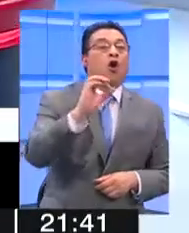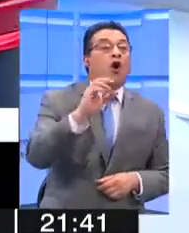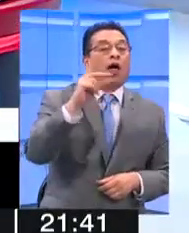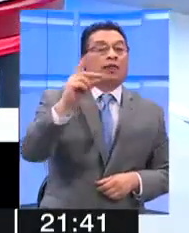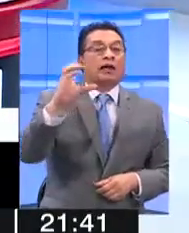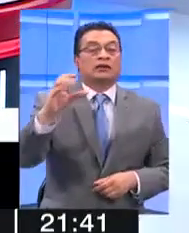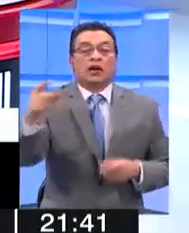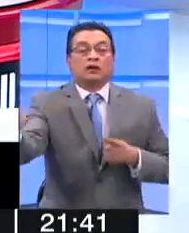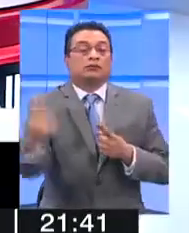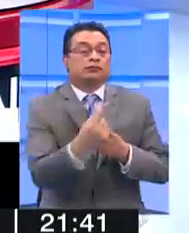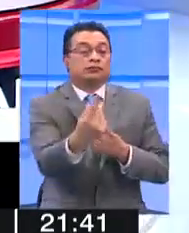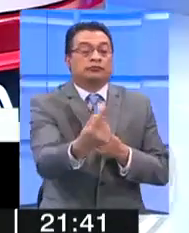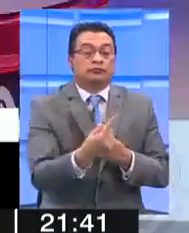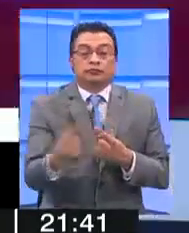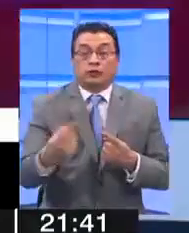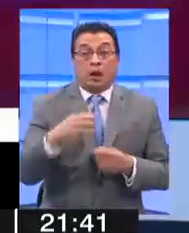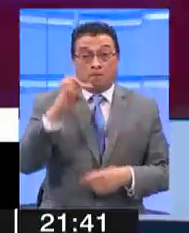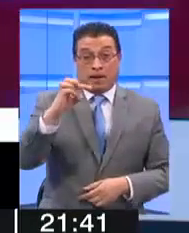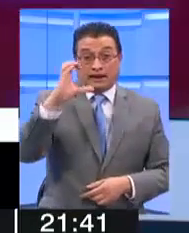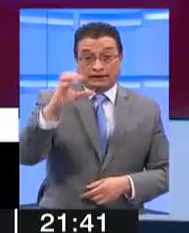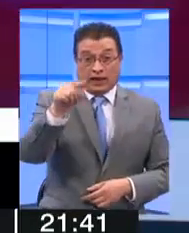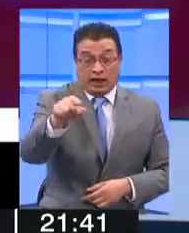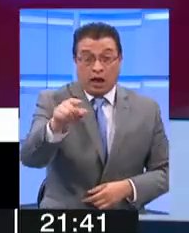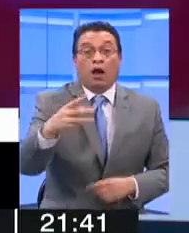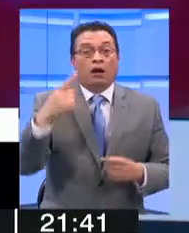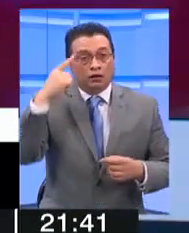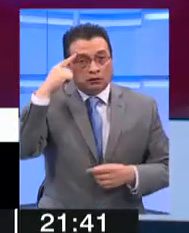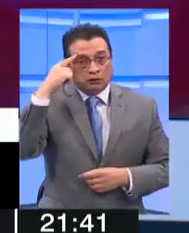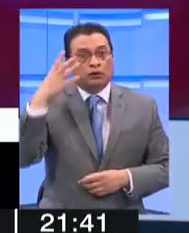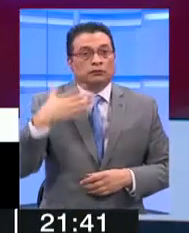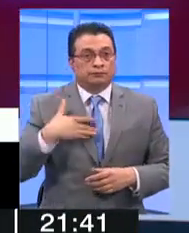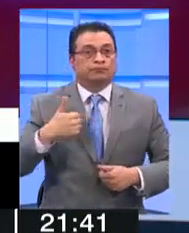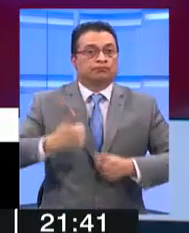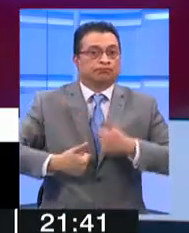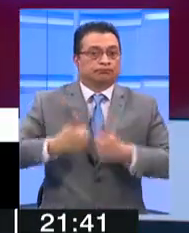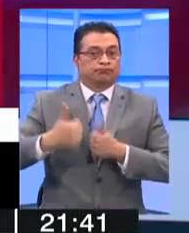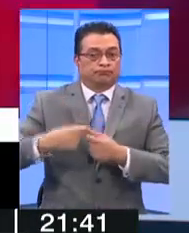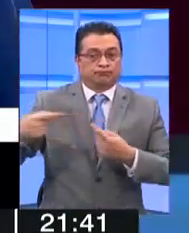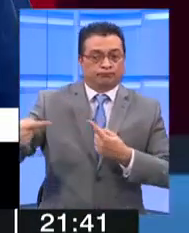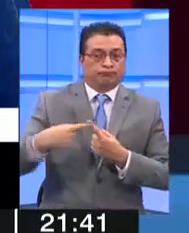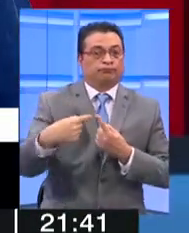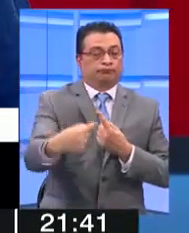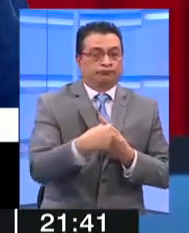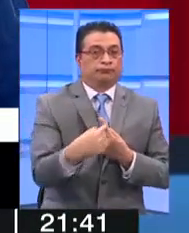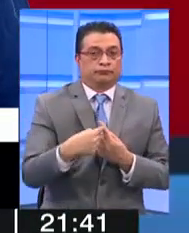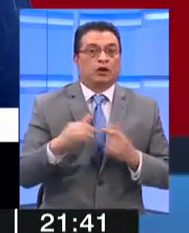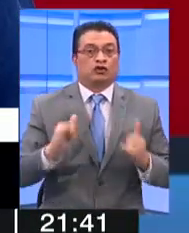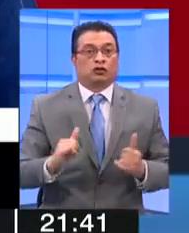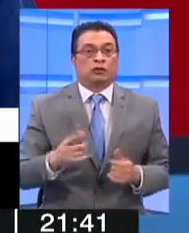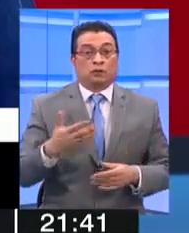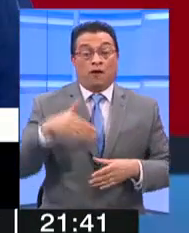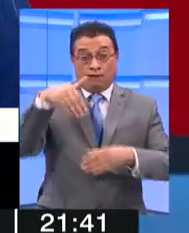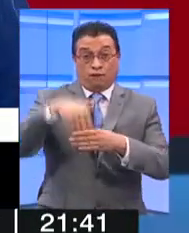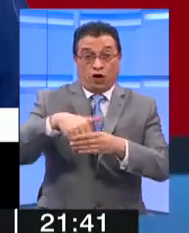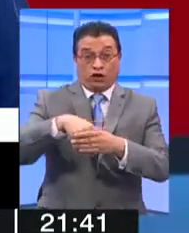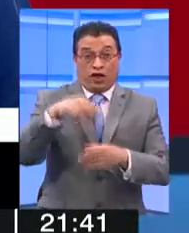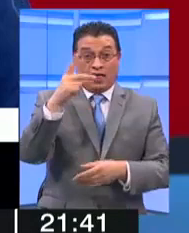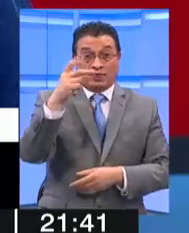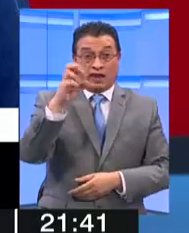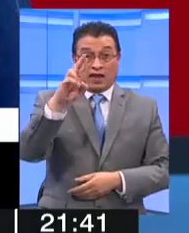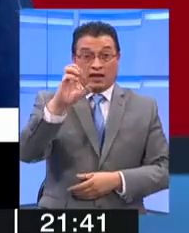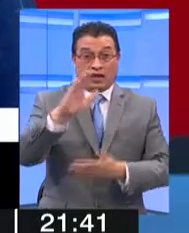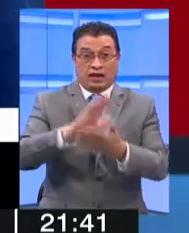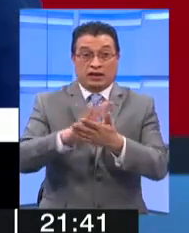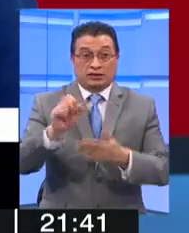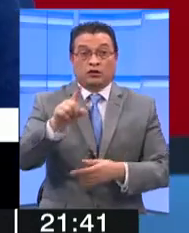En ese sentido, sí es lógico que los candidatos del Partido Comunista sientan que les está entrando una competencia fuerte en esos distritos. Con respecto al voto de la derecha, tú tienes